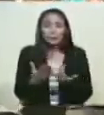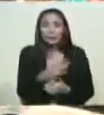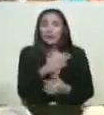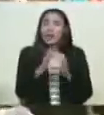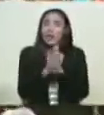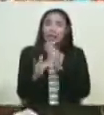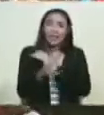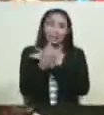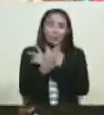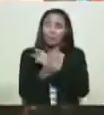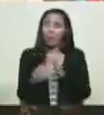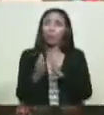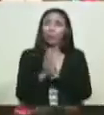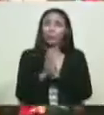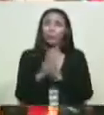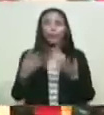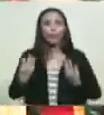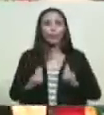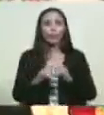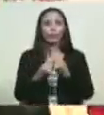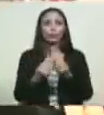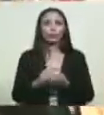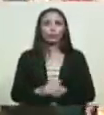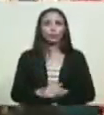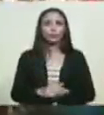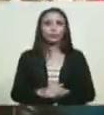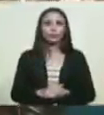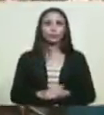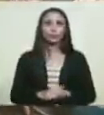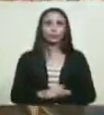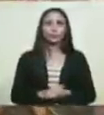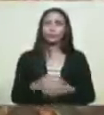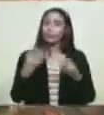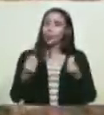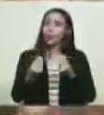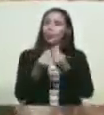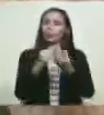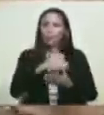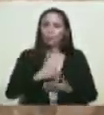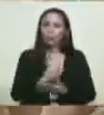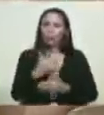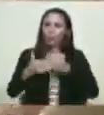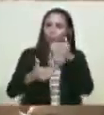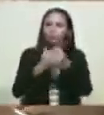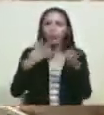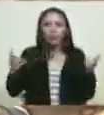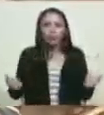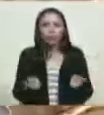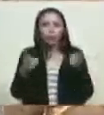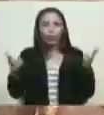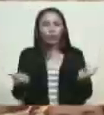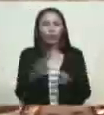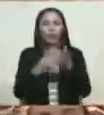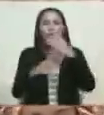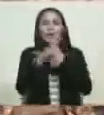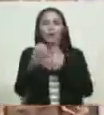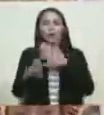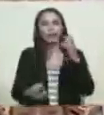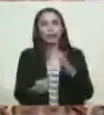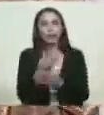fallar. Vamos juntos, porque solo juntos es posible una gran victoria el domingo 20 de